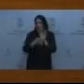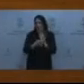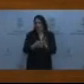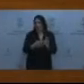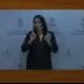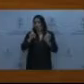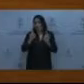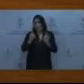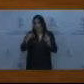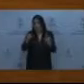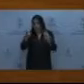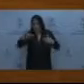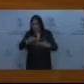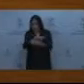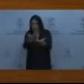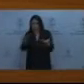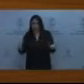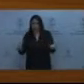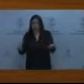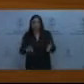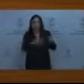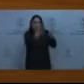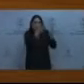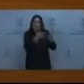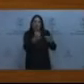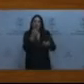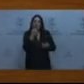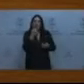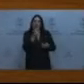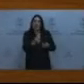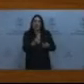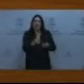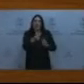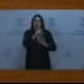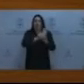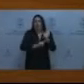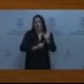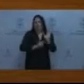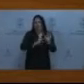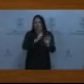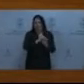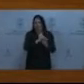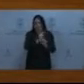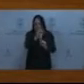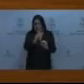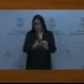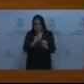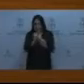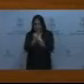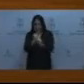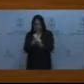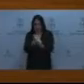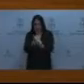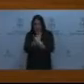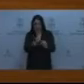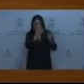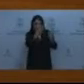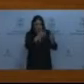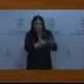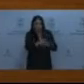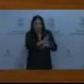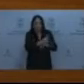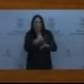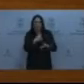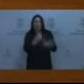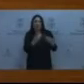los alumnos, ¿no? Usted hizo mención a las condiciones laborales de los trabajadores. Yo siempre que hablo en consejero de este Gobierno tengo la sensación de